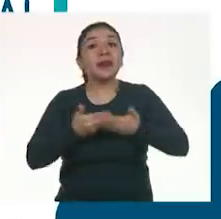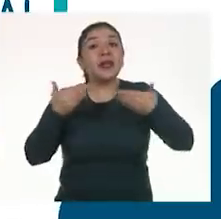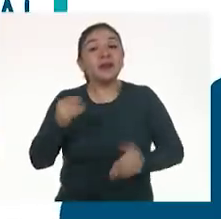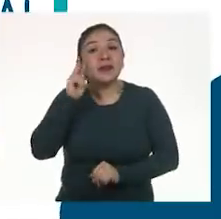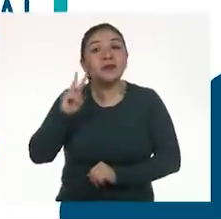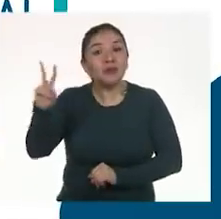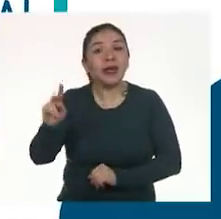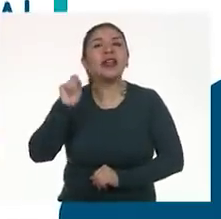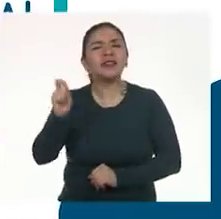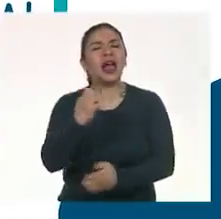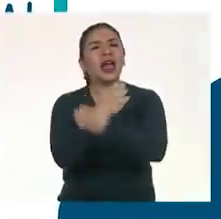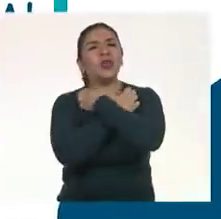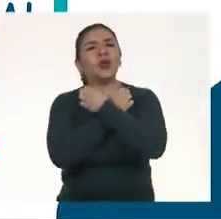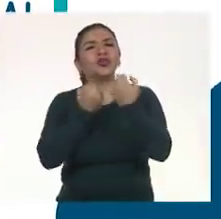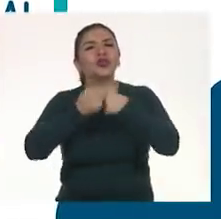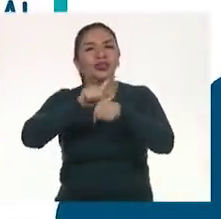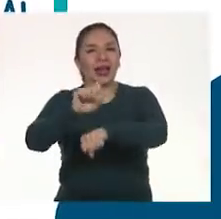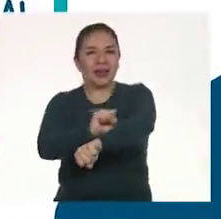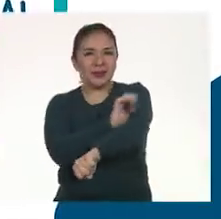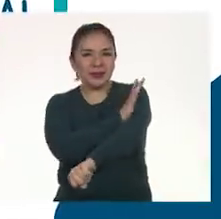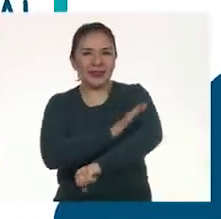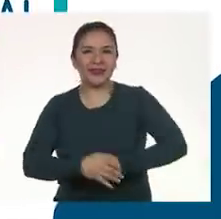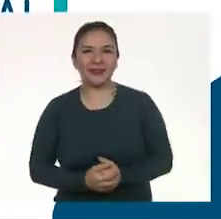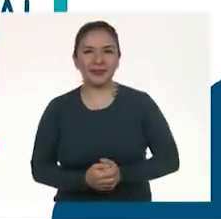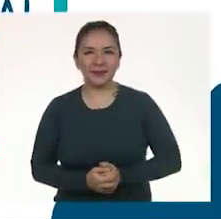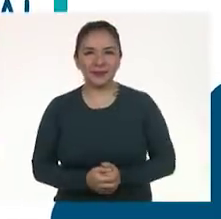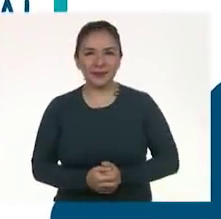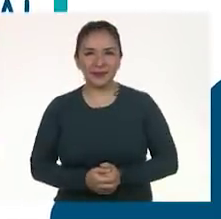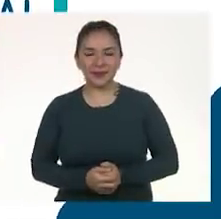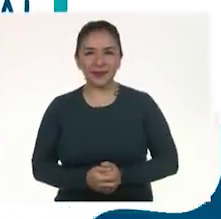continuación, educación socioemocional.